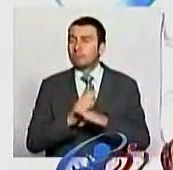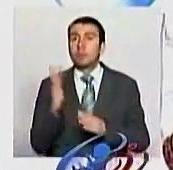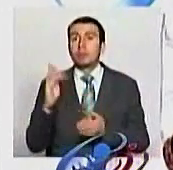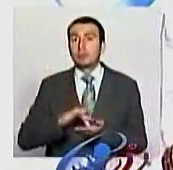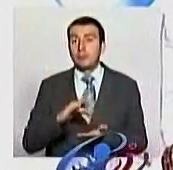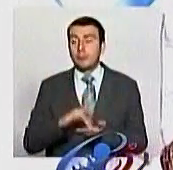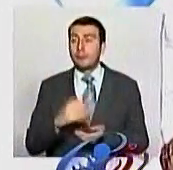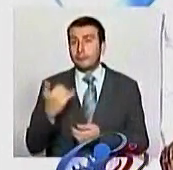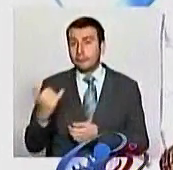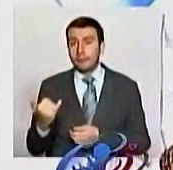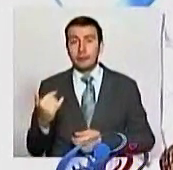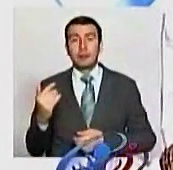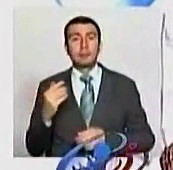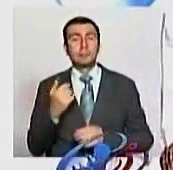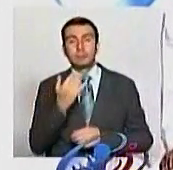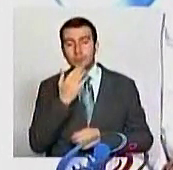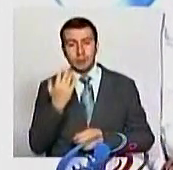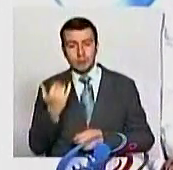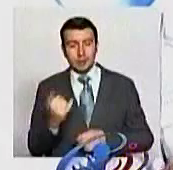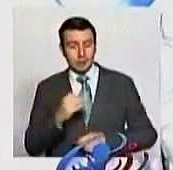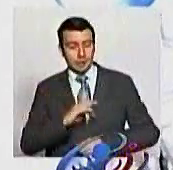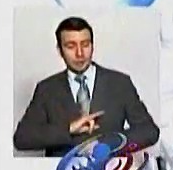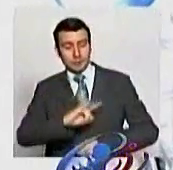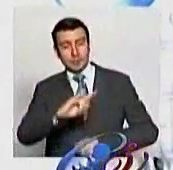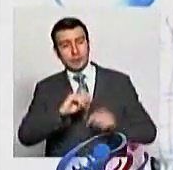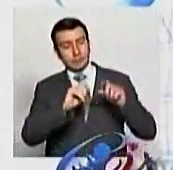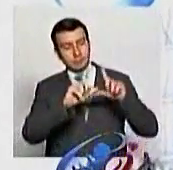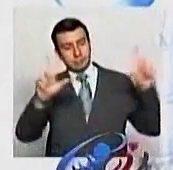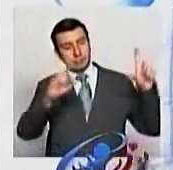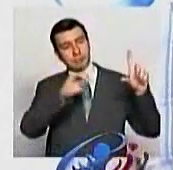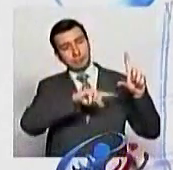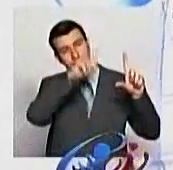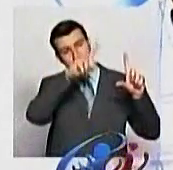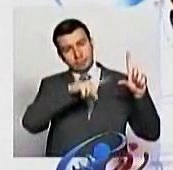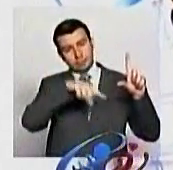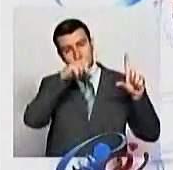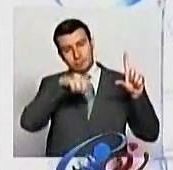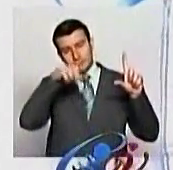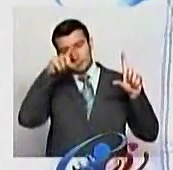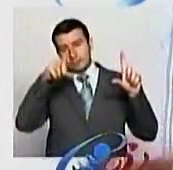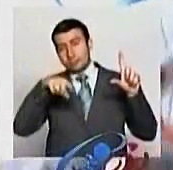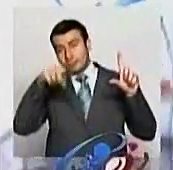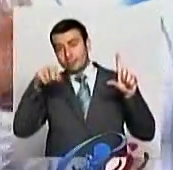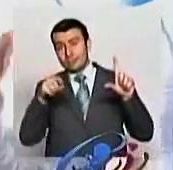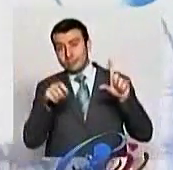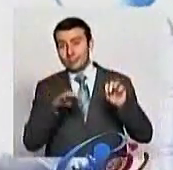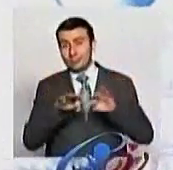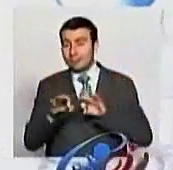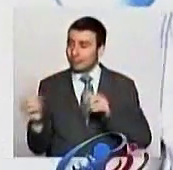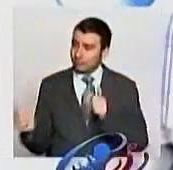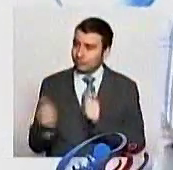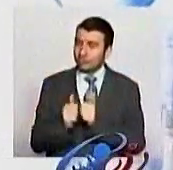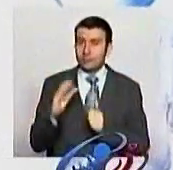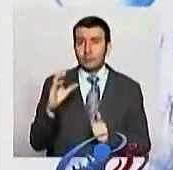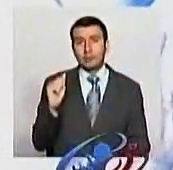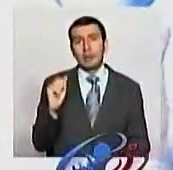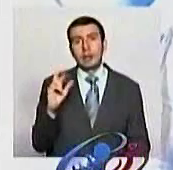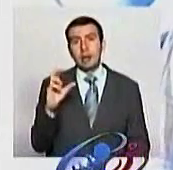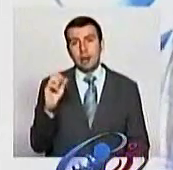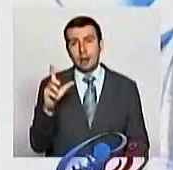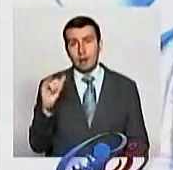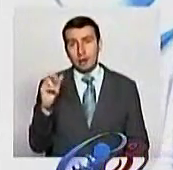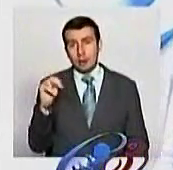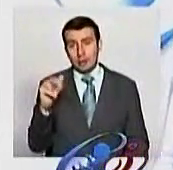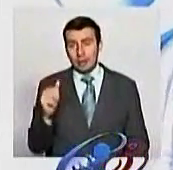con electrocardiograma. Carolina, muchas gracias por estar con nosotros. Vamos a tratar de hacer de este CEDO y Conexión Vital